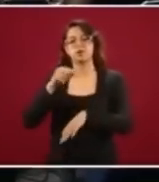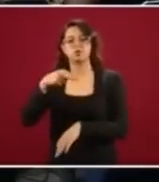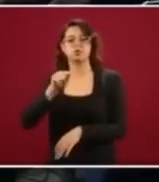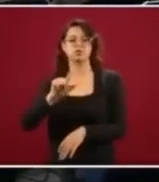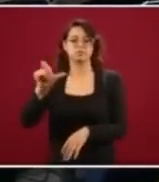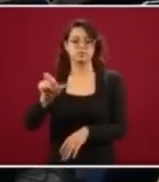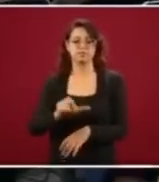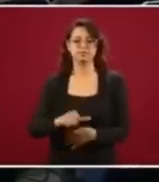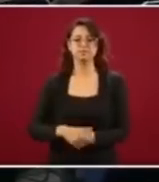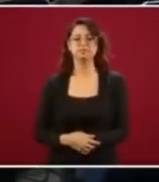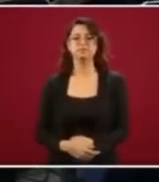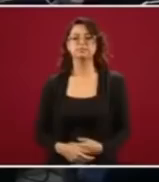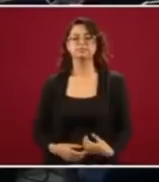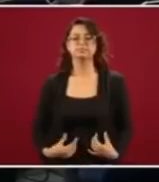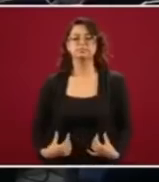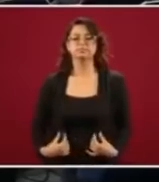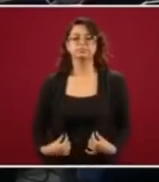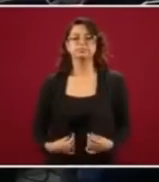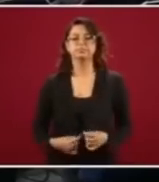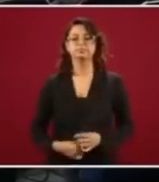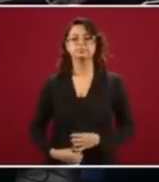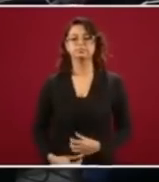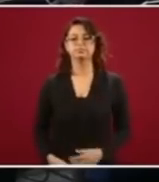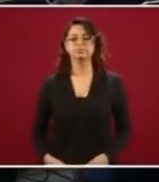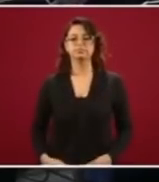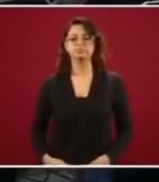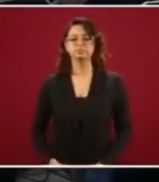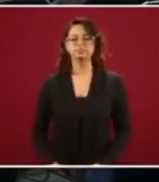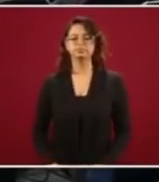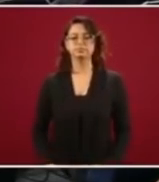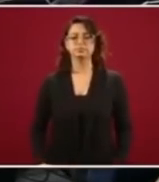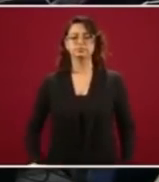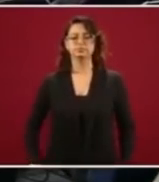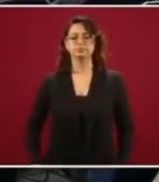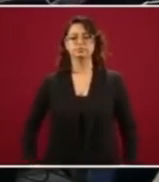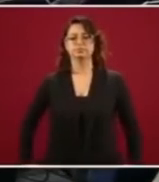gracias. También para la secretaria. A ver.